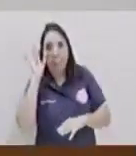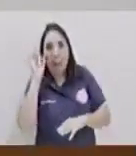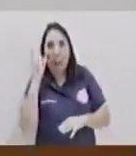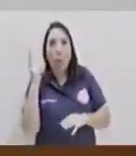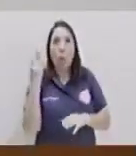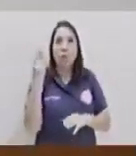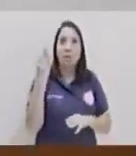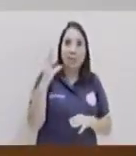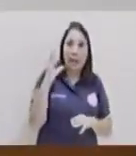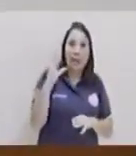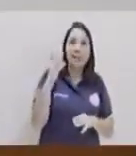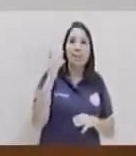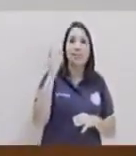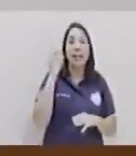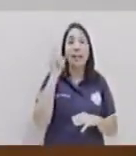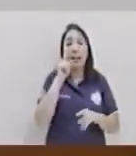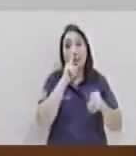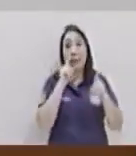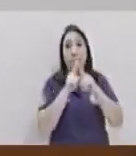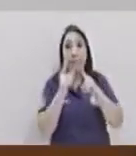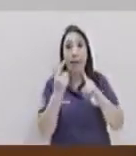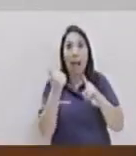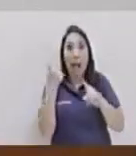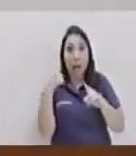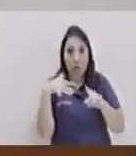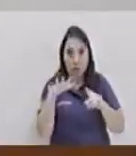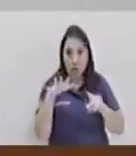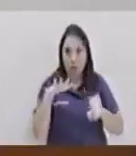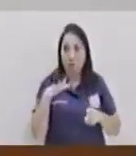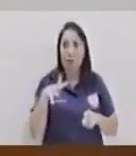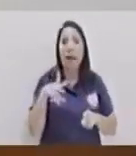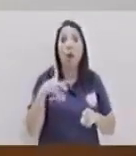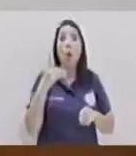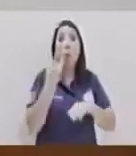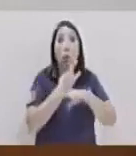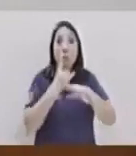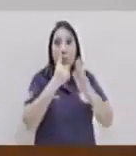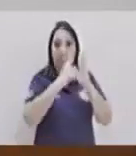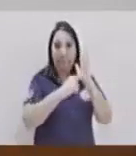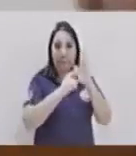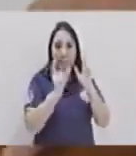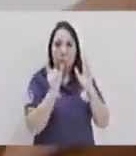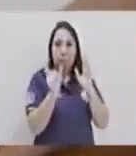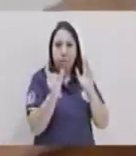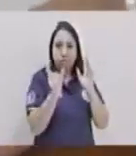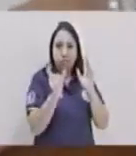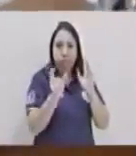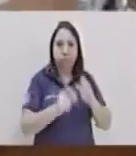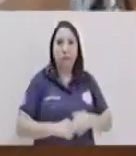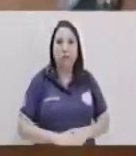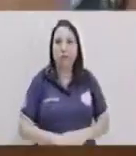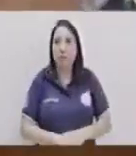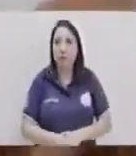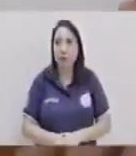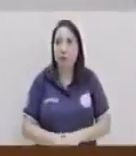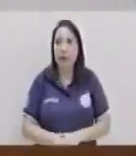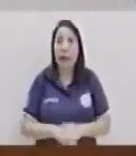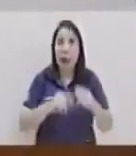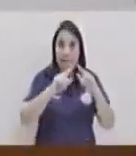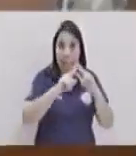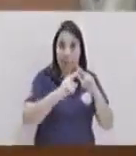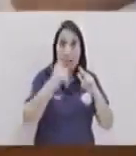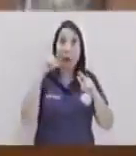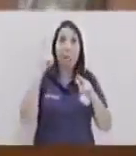pintar azul. Usamos un pincel más grande para hacer el procedimiento un poquito más rápido. Empezamos con blanco entonces.